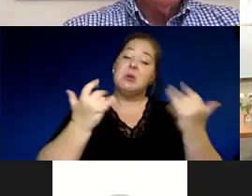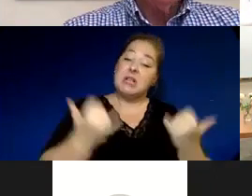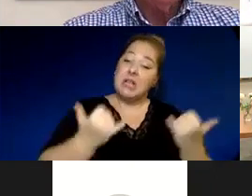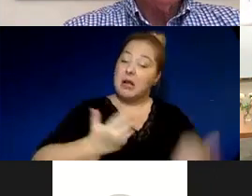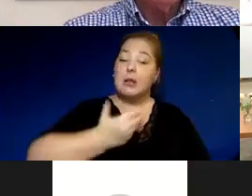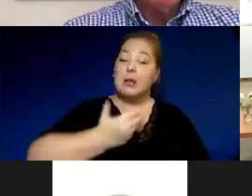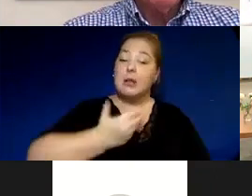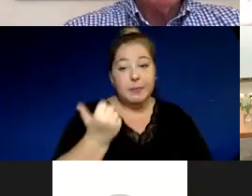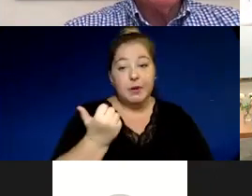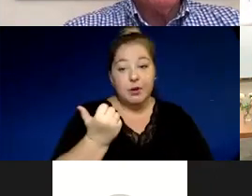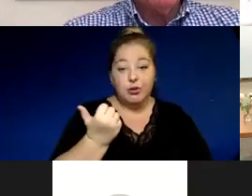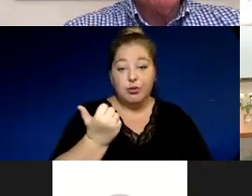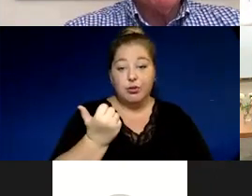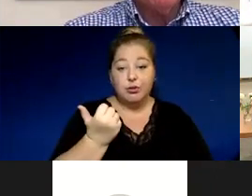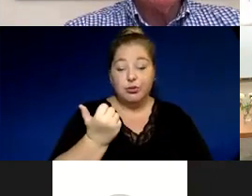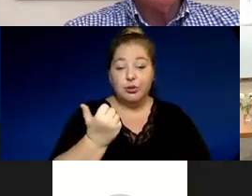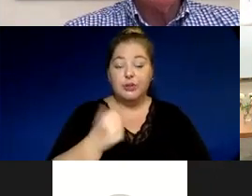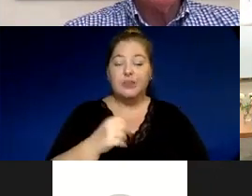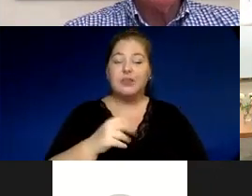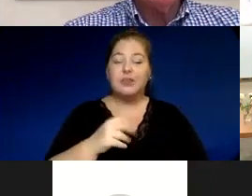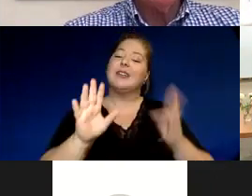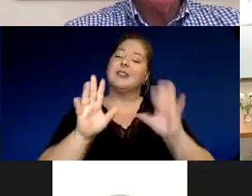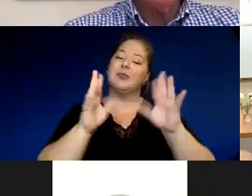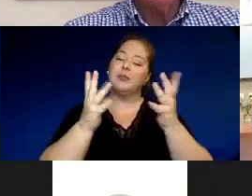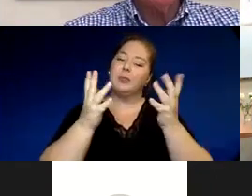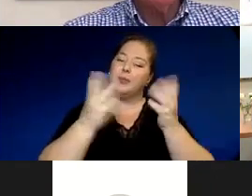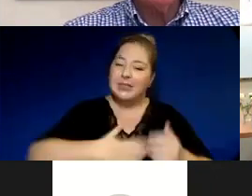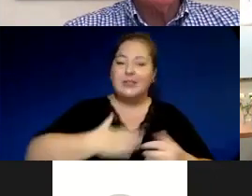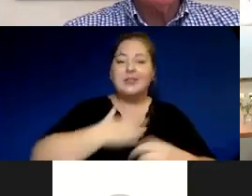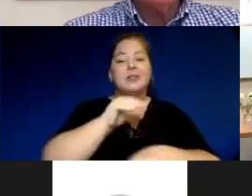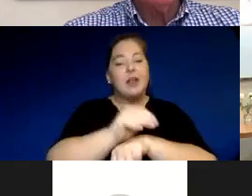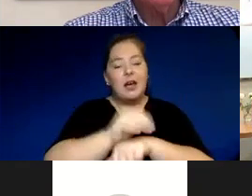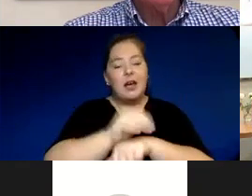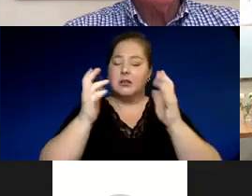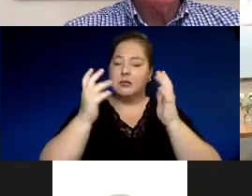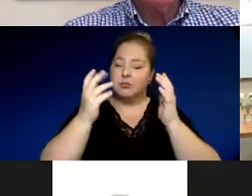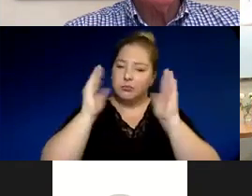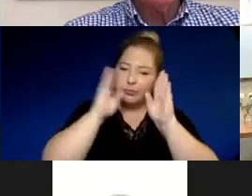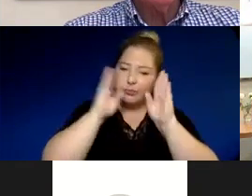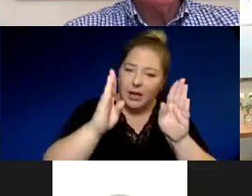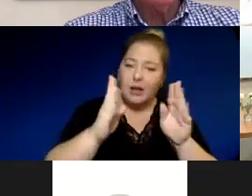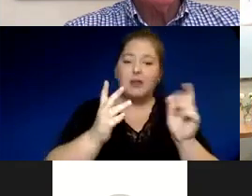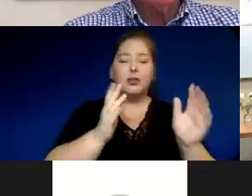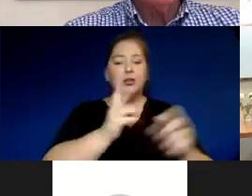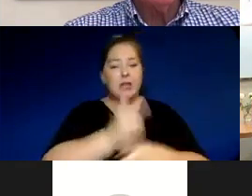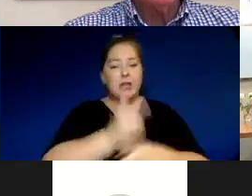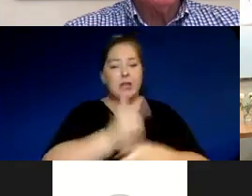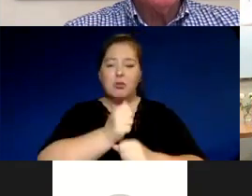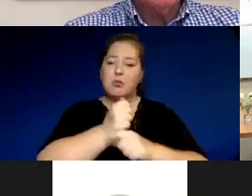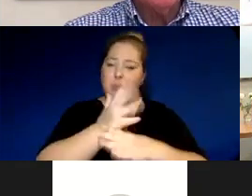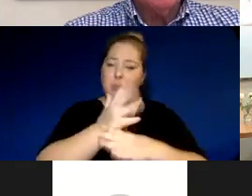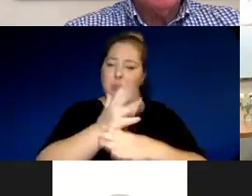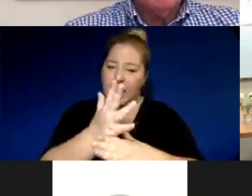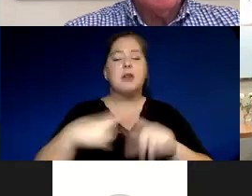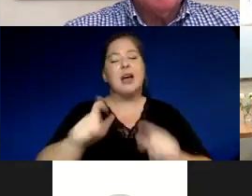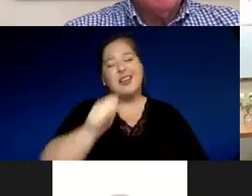crecimiento más rápido de los incendios. Entonces, esperamos que, y tenemos fe que no se